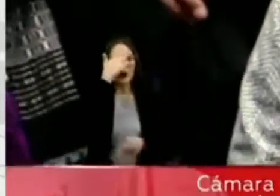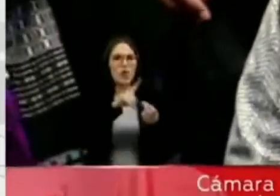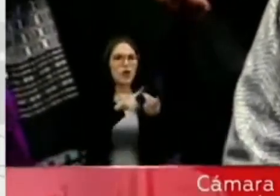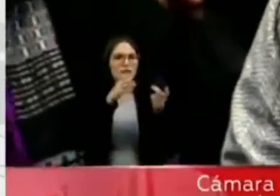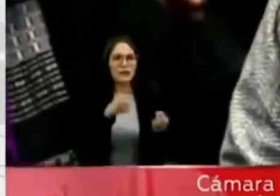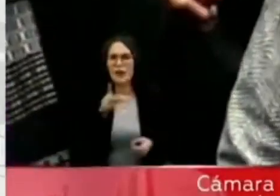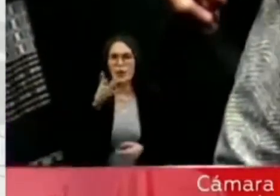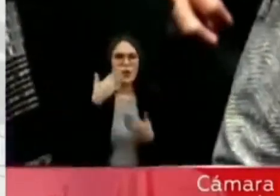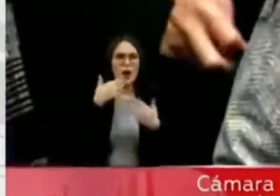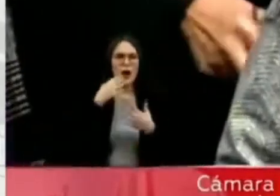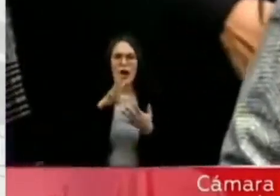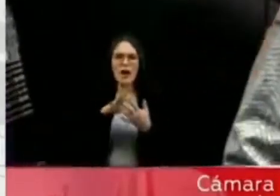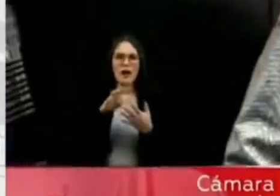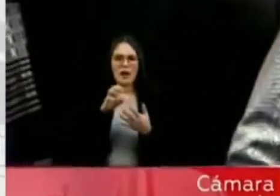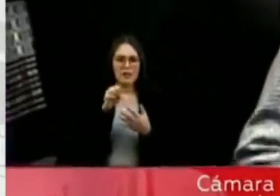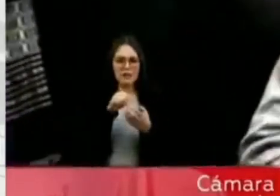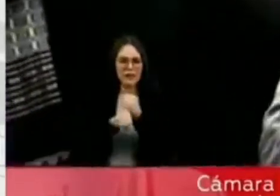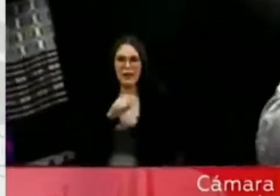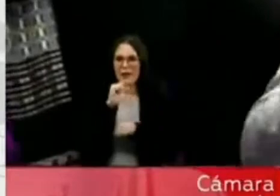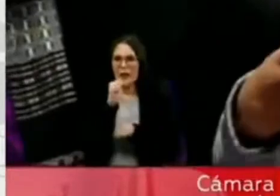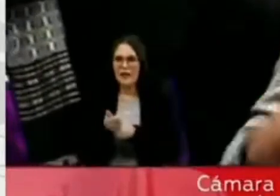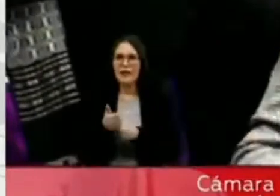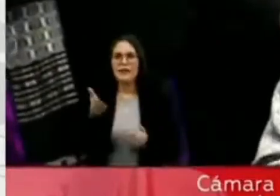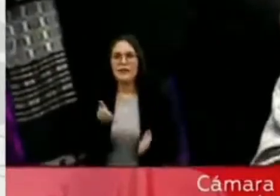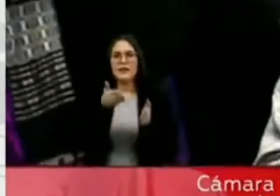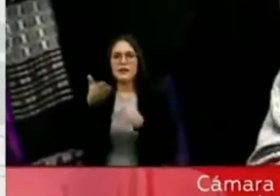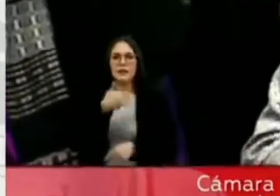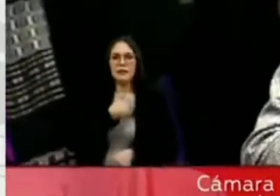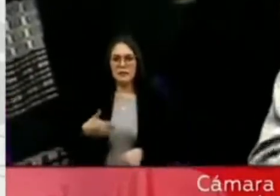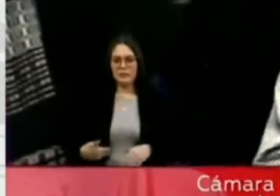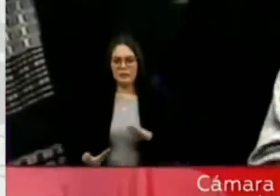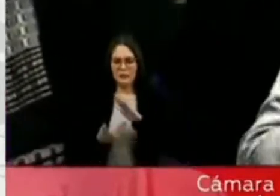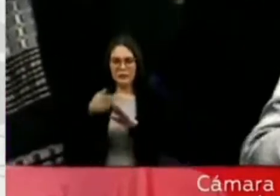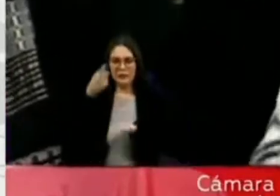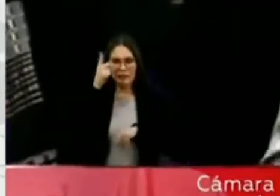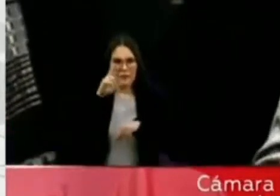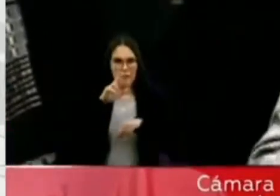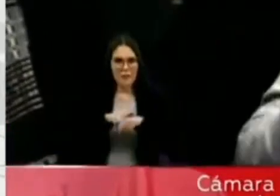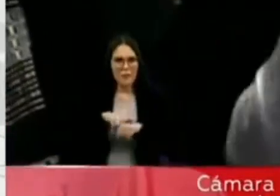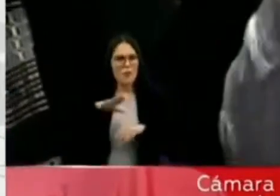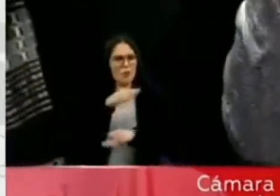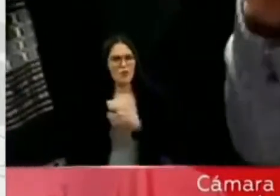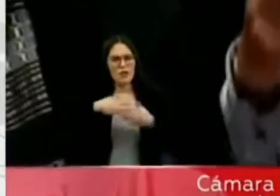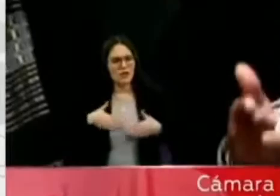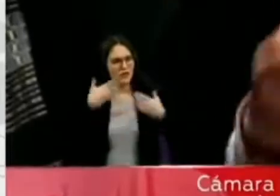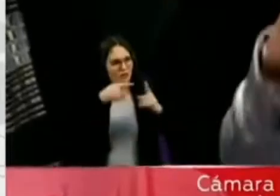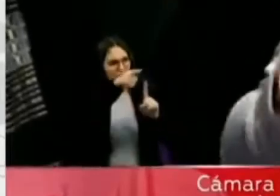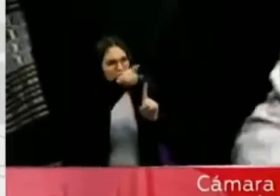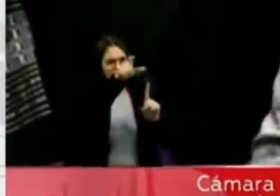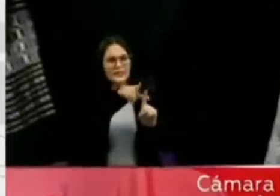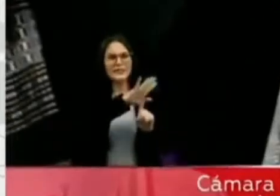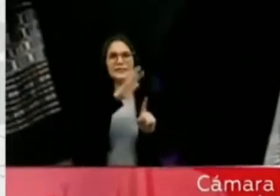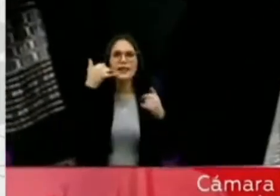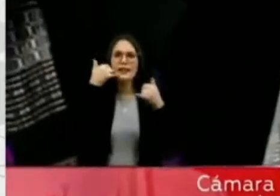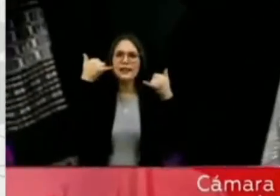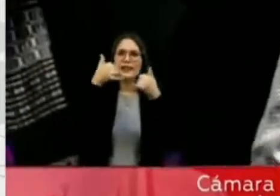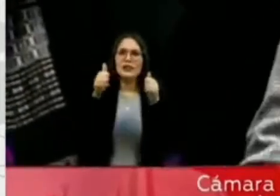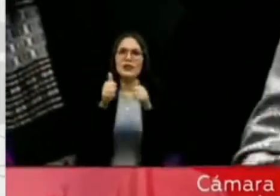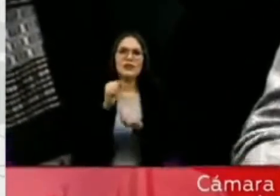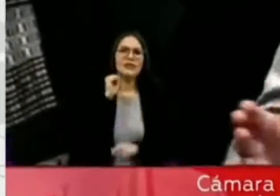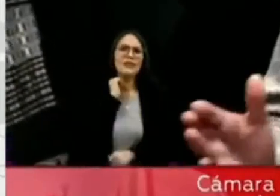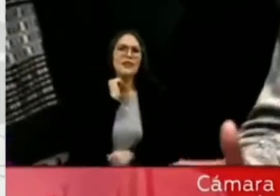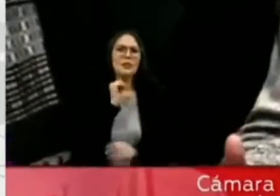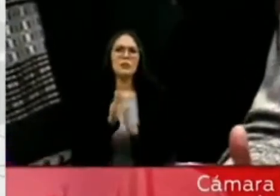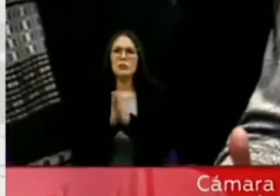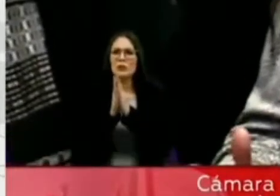El presidente de la mesa directiva, que tiene la confianza de todas y todos nosotros, reitera que ya habló con el senador.